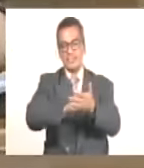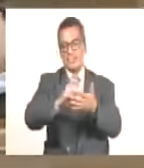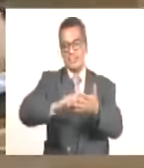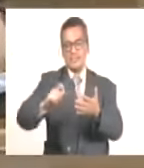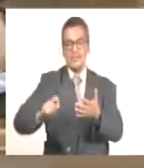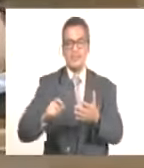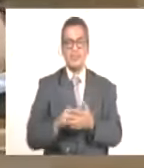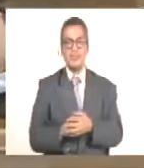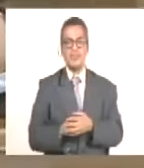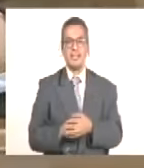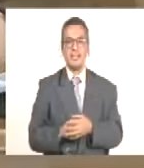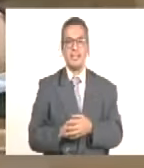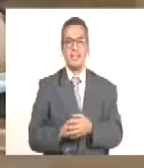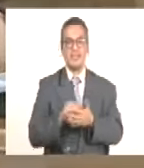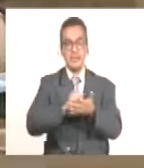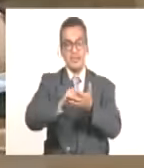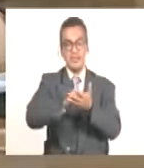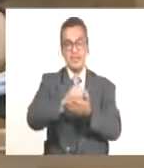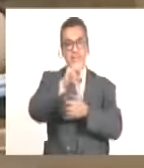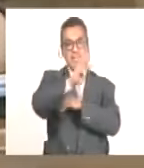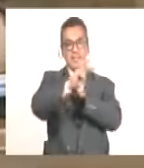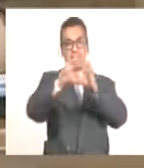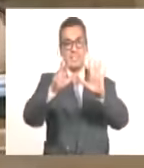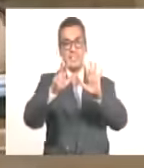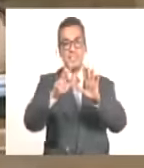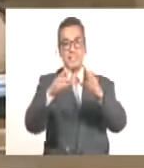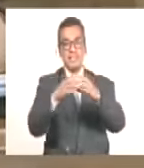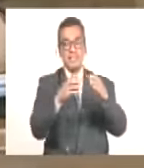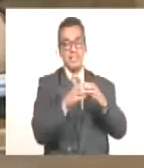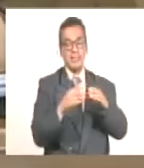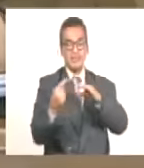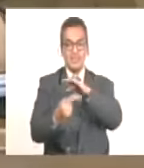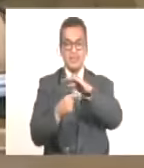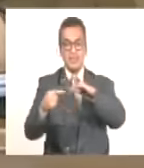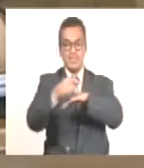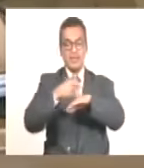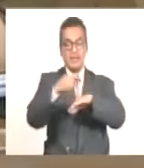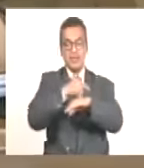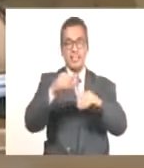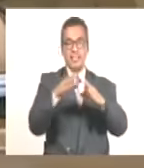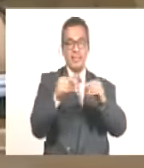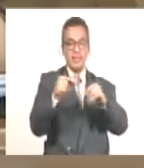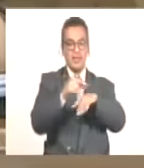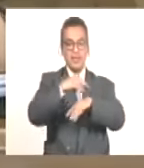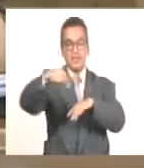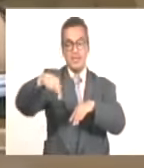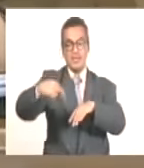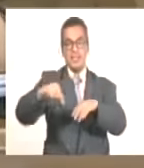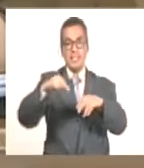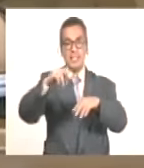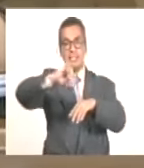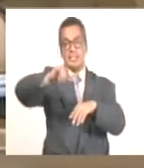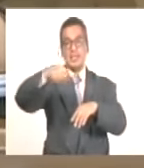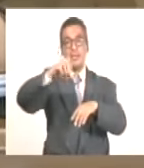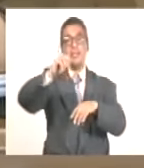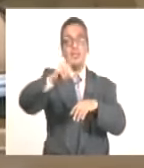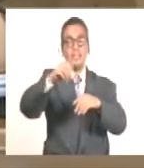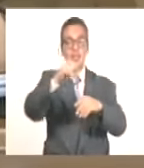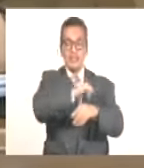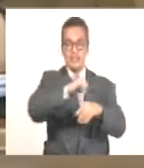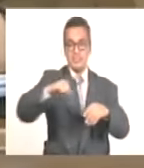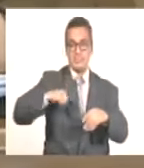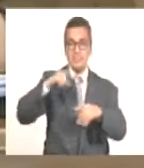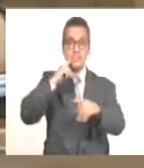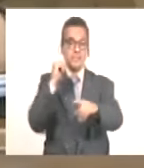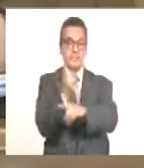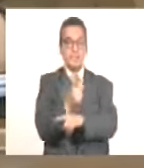los siguientes términos. Artículo 48. Los órganos y entes del Estado y todas las personas naturales y jurídicas de derecho privado